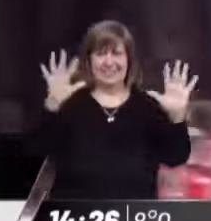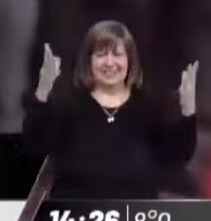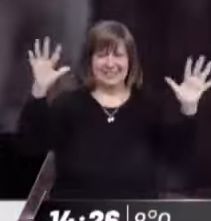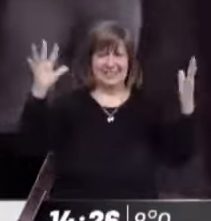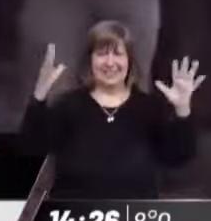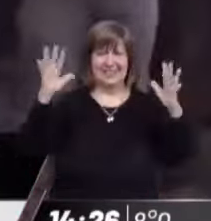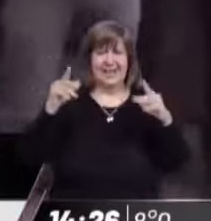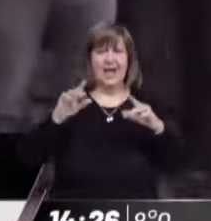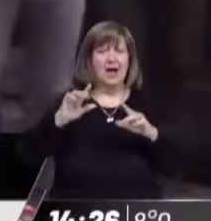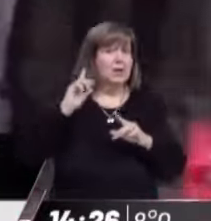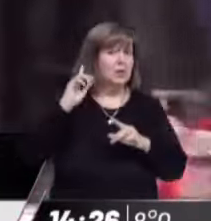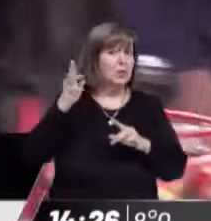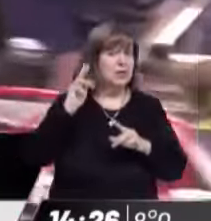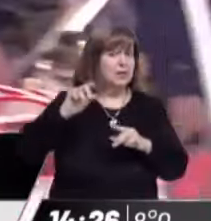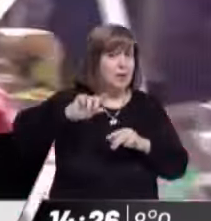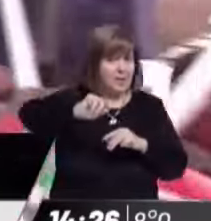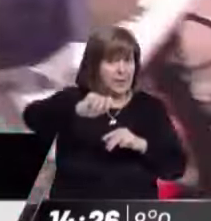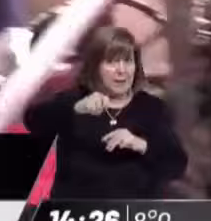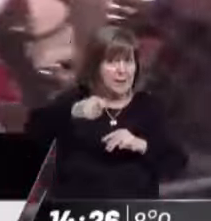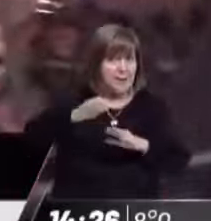Vamos. Lo acelero, ¿eh? Dale.